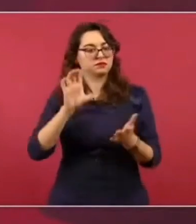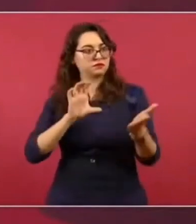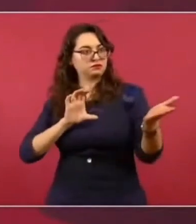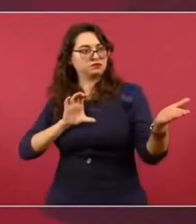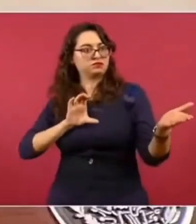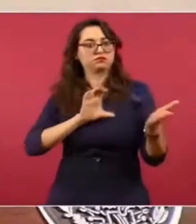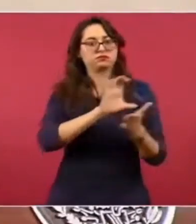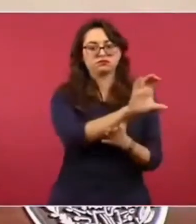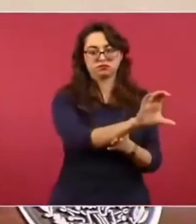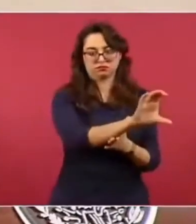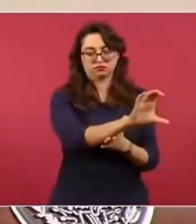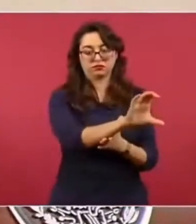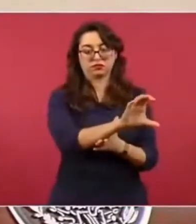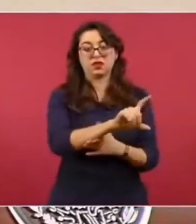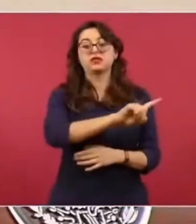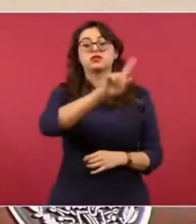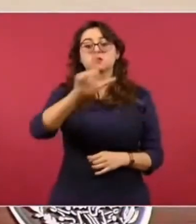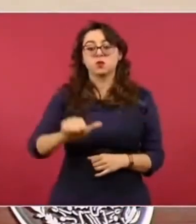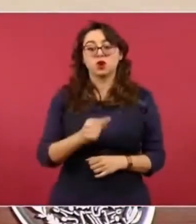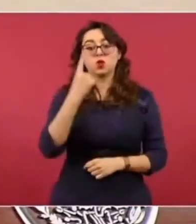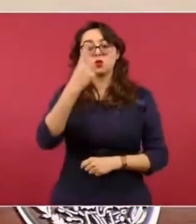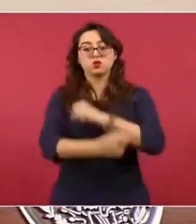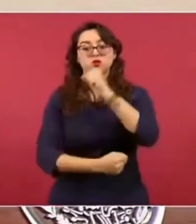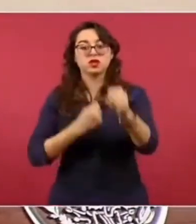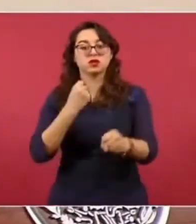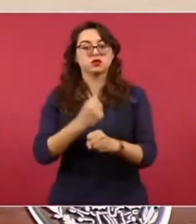1,000 millones de dólares. Bueno,